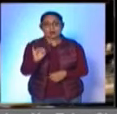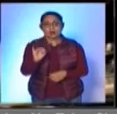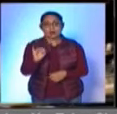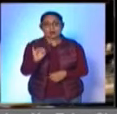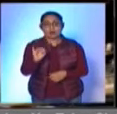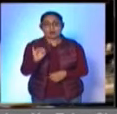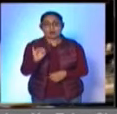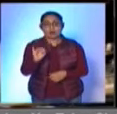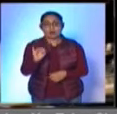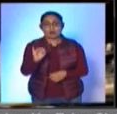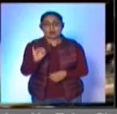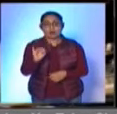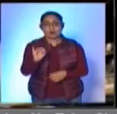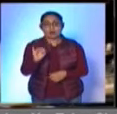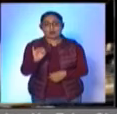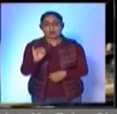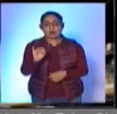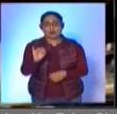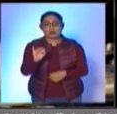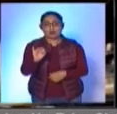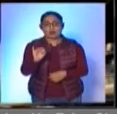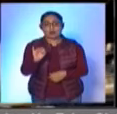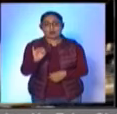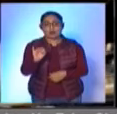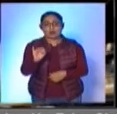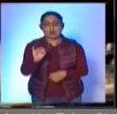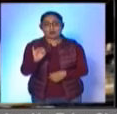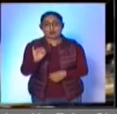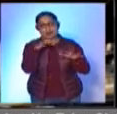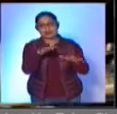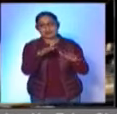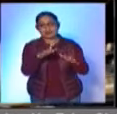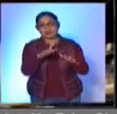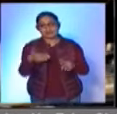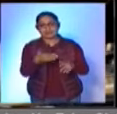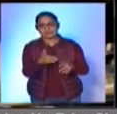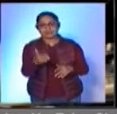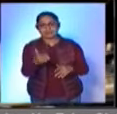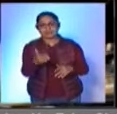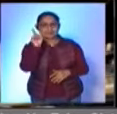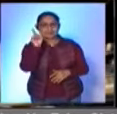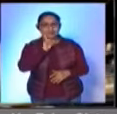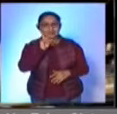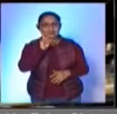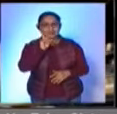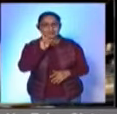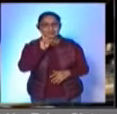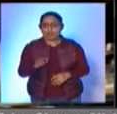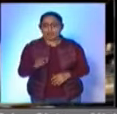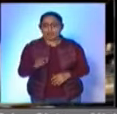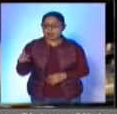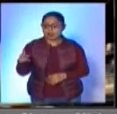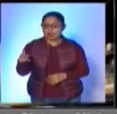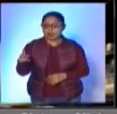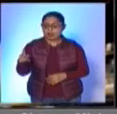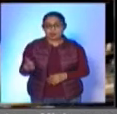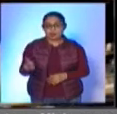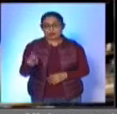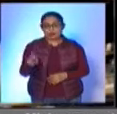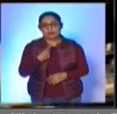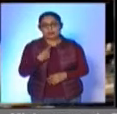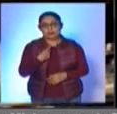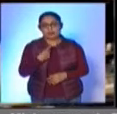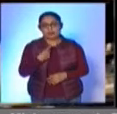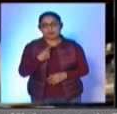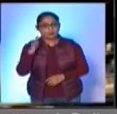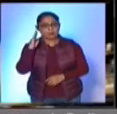el libro El Encanto de la Sirena. En sus páginas se narra las creencias, costumbres y cultura de los pueblos ribereños del estado de